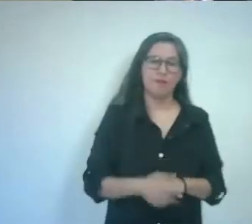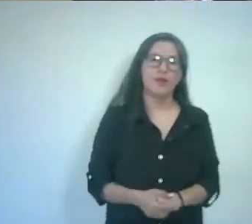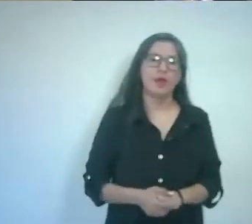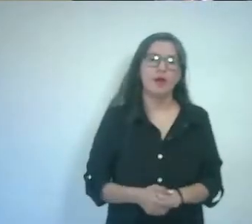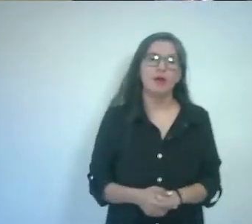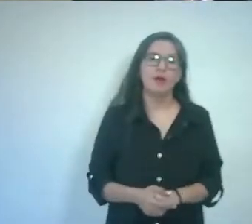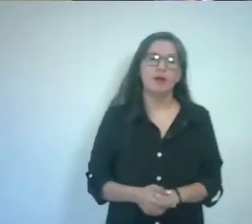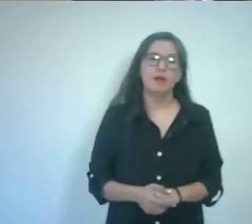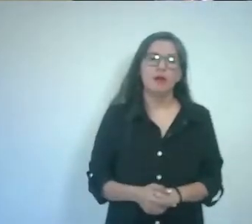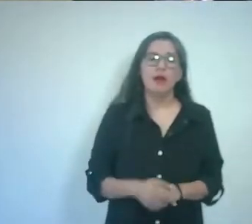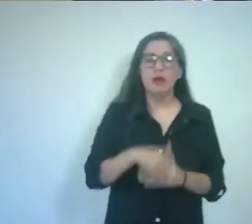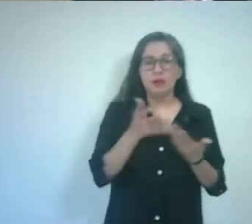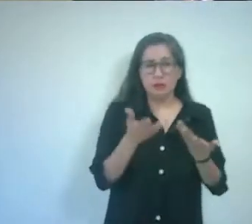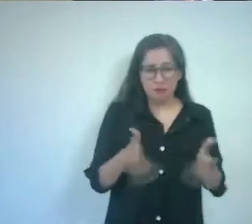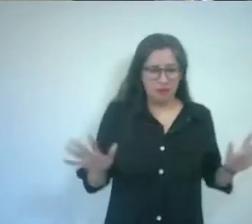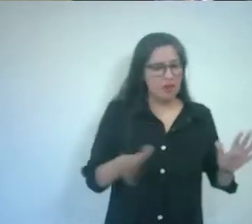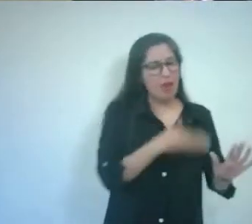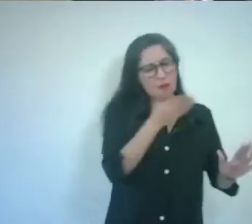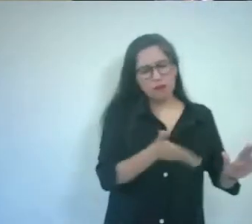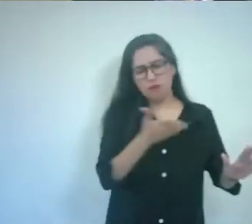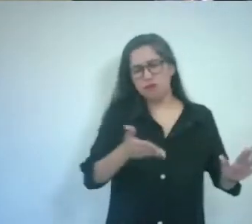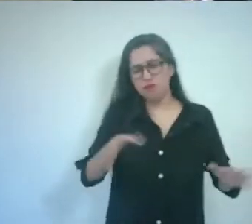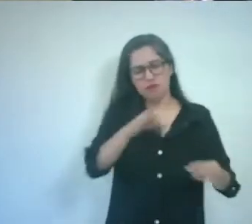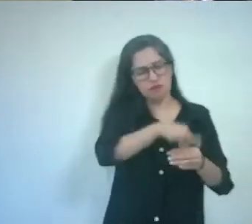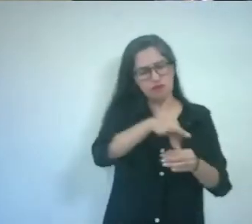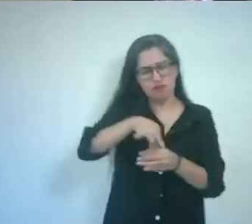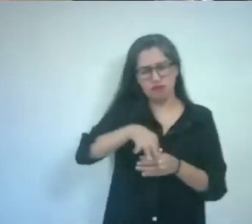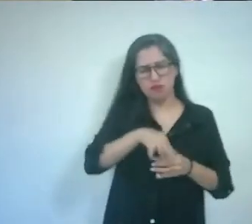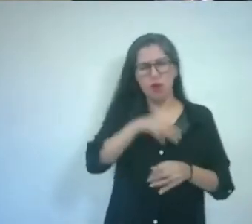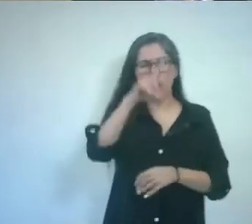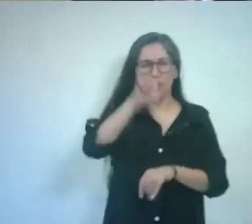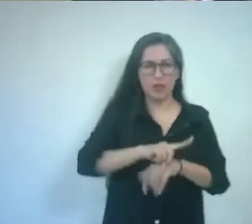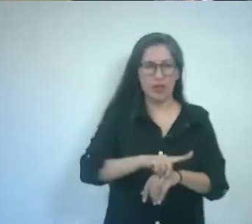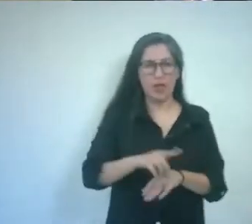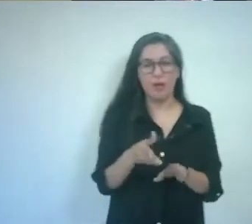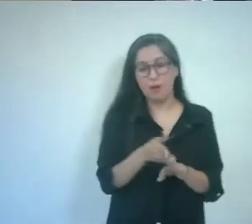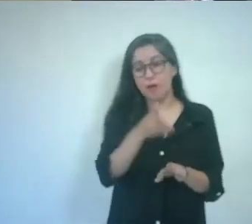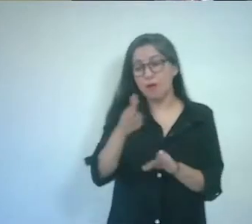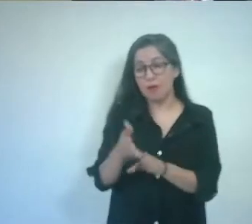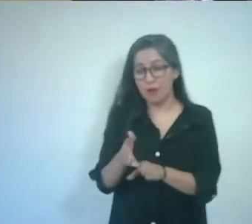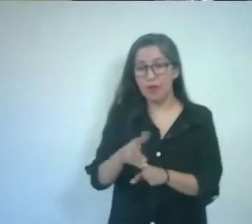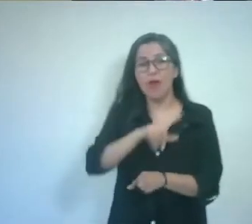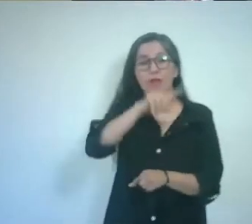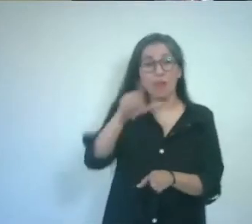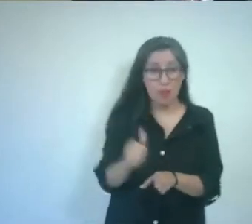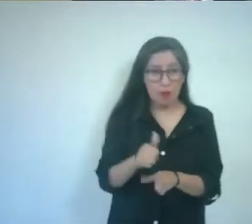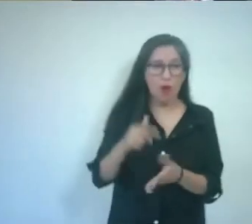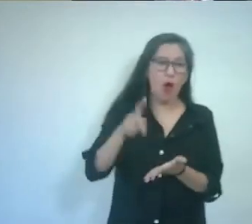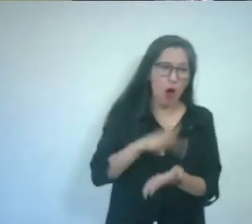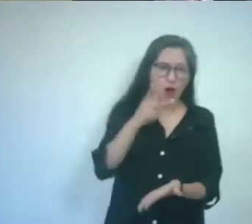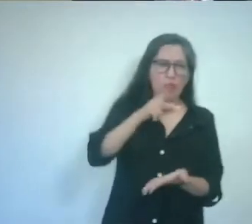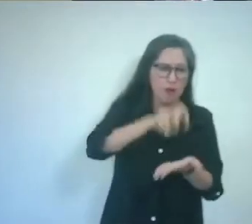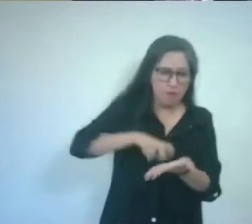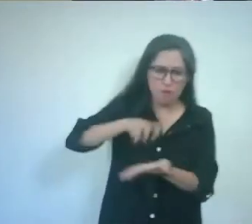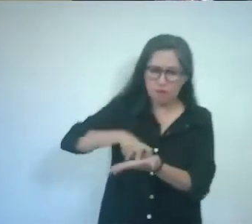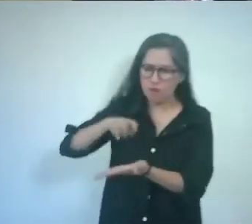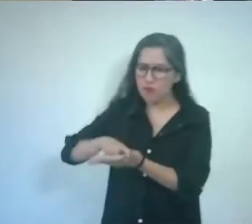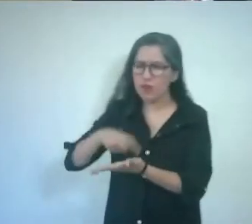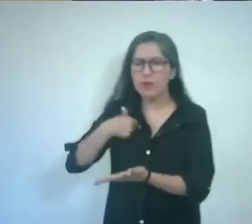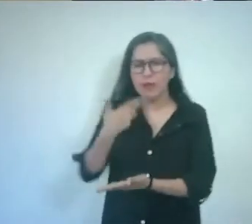Una vez de que pase el proceso de la jornada electoral y que nos vamos a poner, como siempre, a reformar nuestro sistema electoral, ¿por qué no le